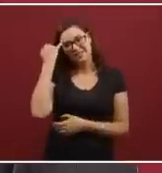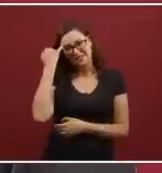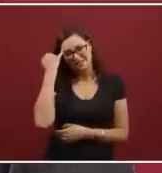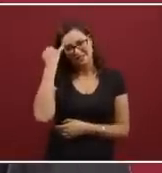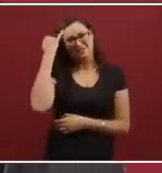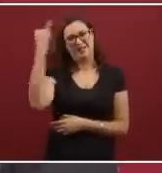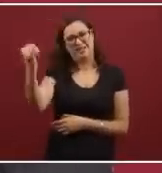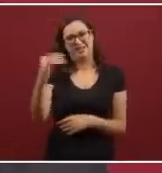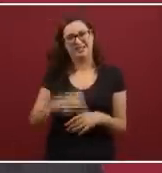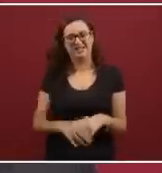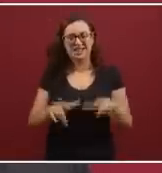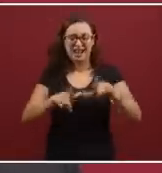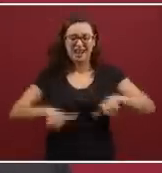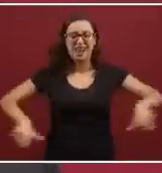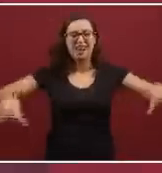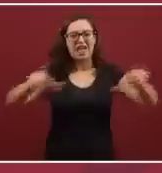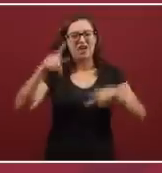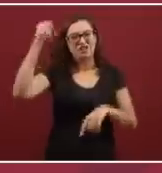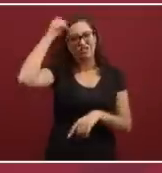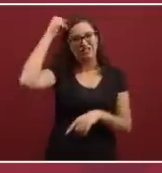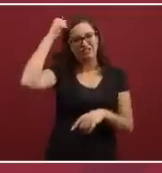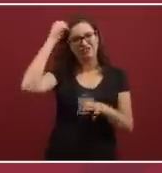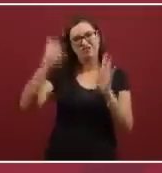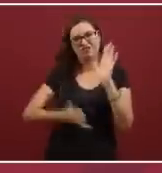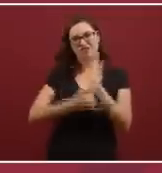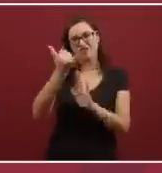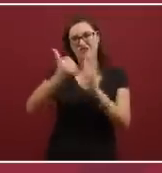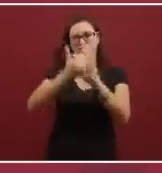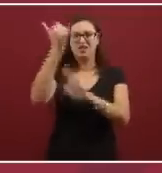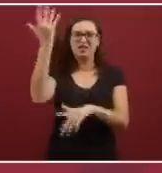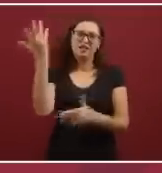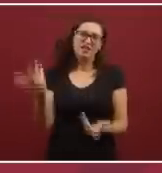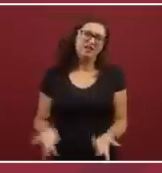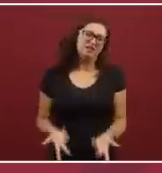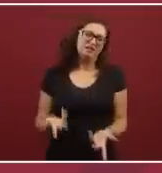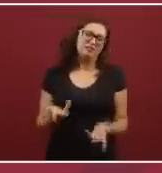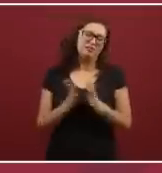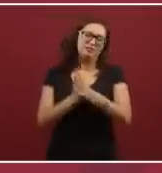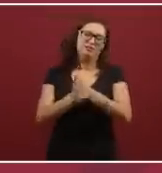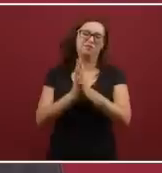de Texcoco, es como hacer un aeropuerto en medio de un océano.